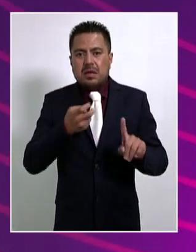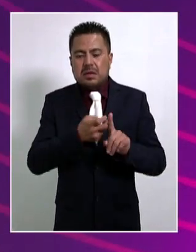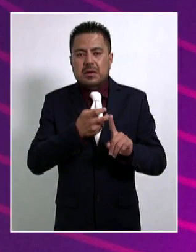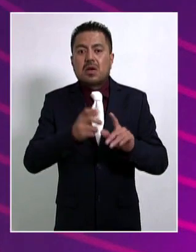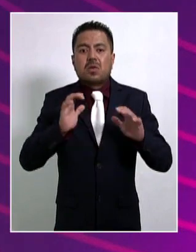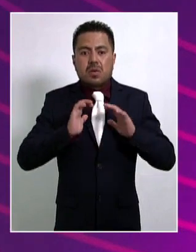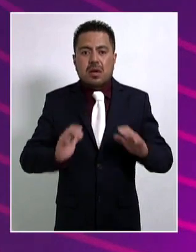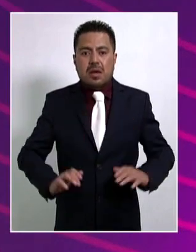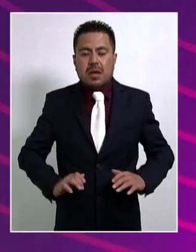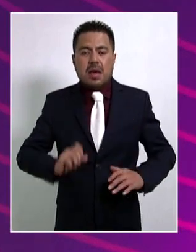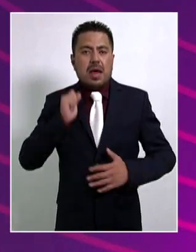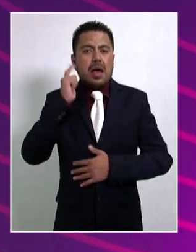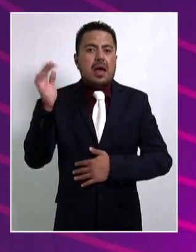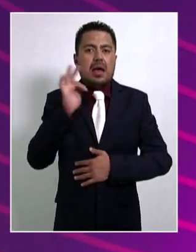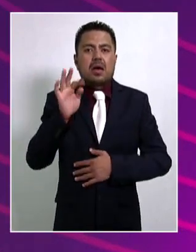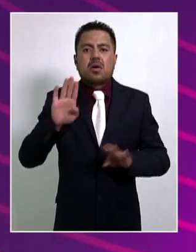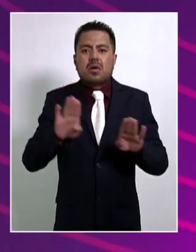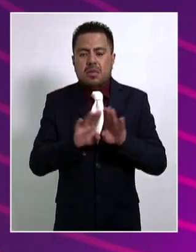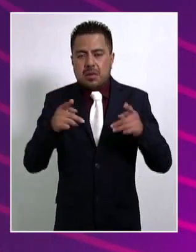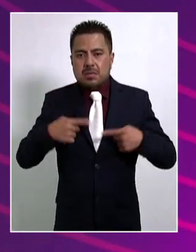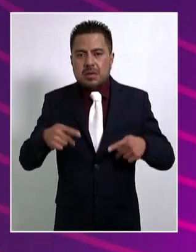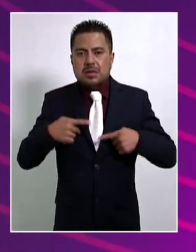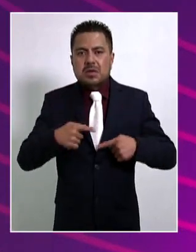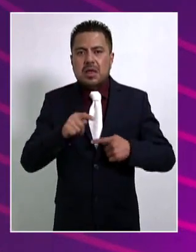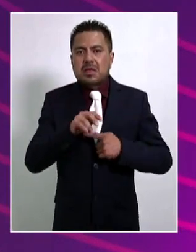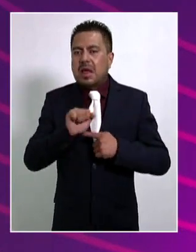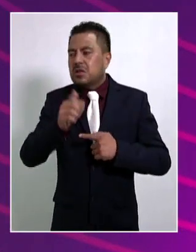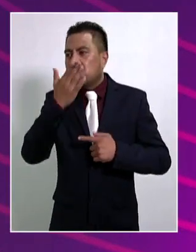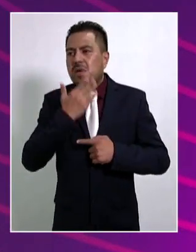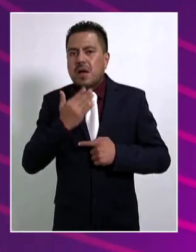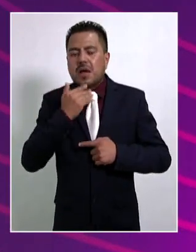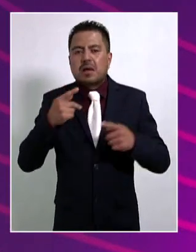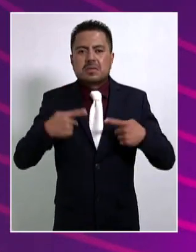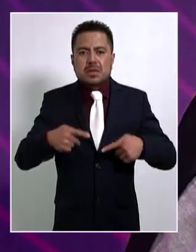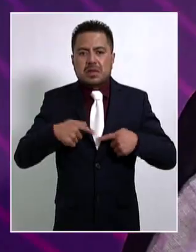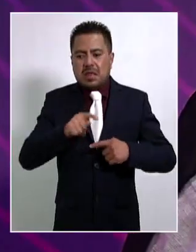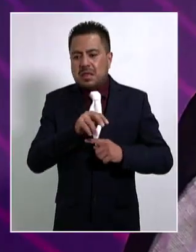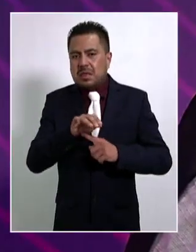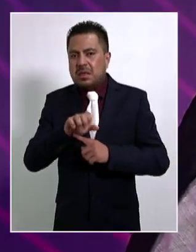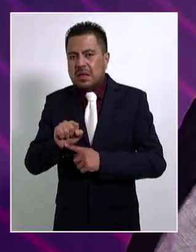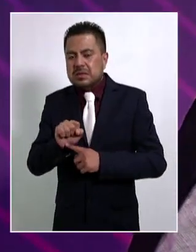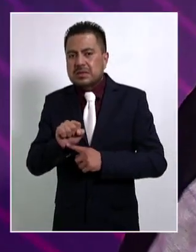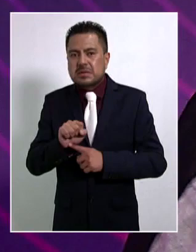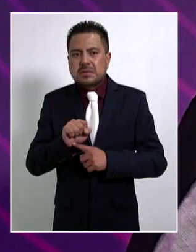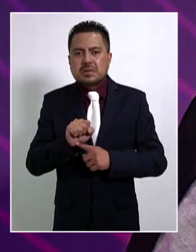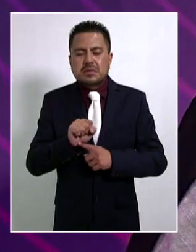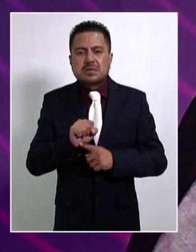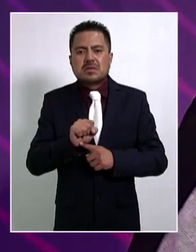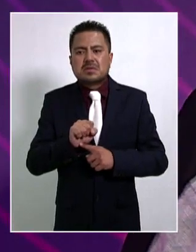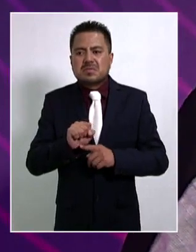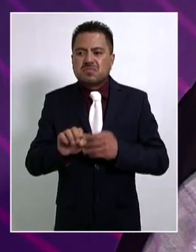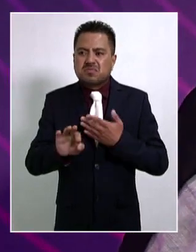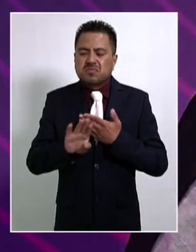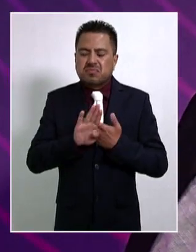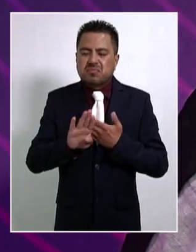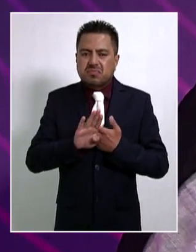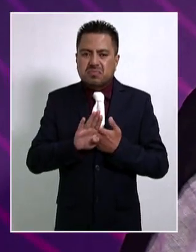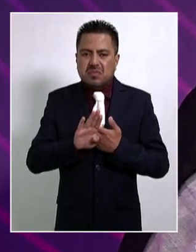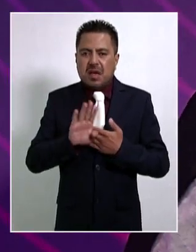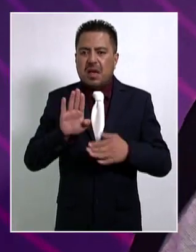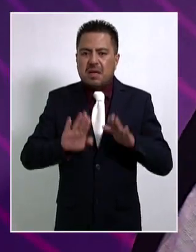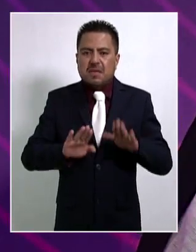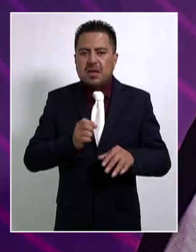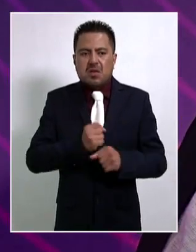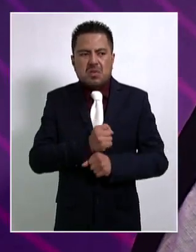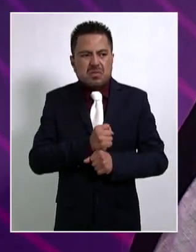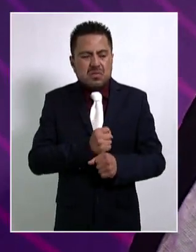El cuerpo es algo que tanto a personas que no son trans y a personas trans nos violenta. Esta sociedad o la manera en